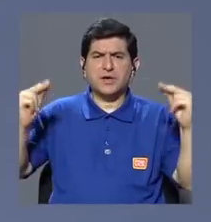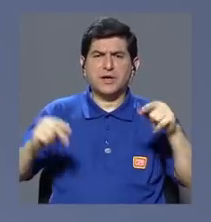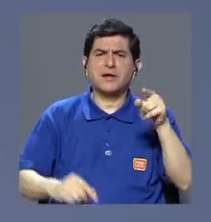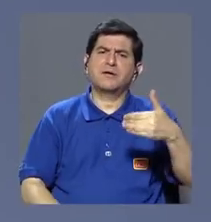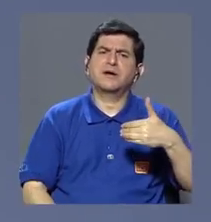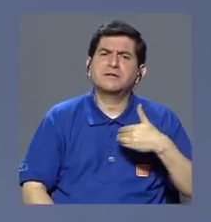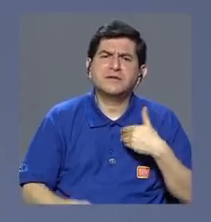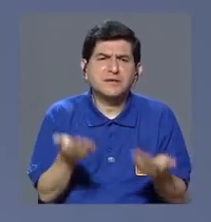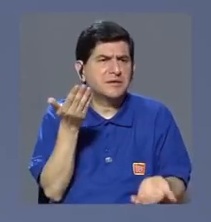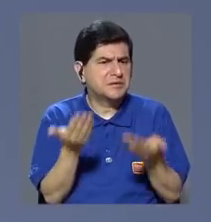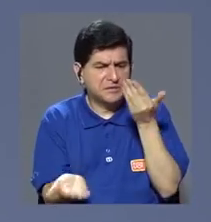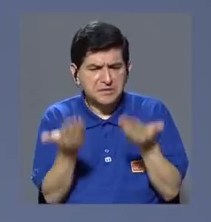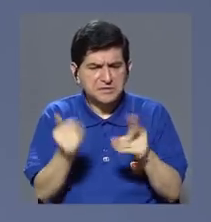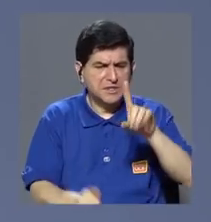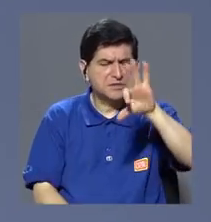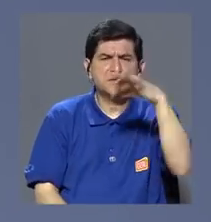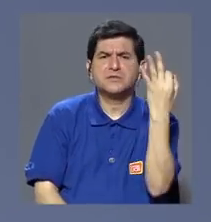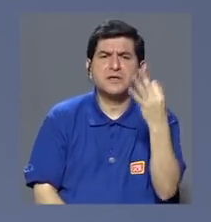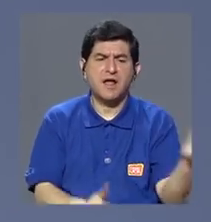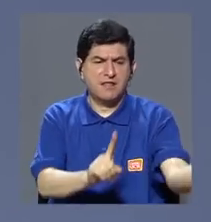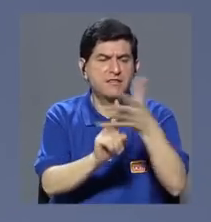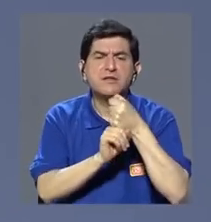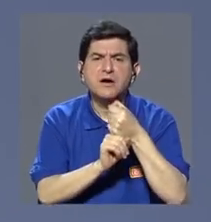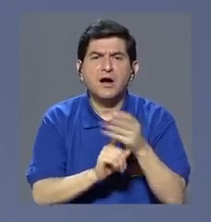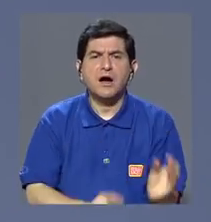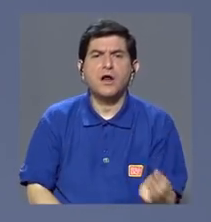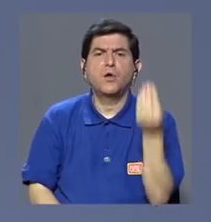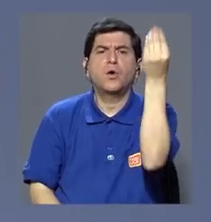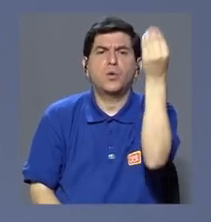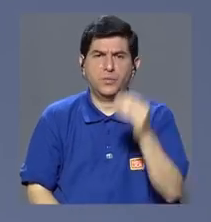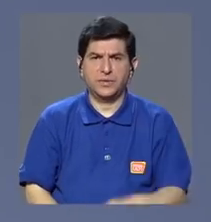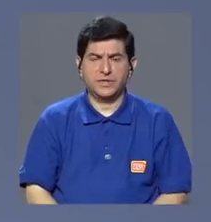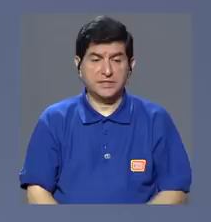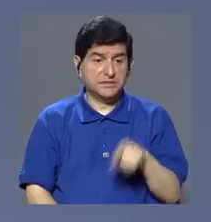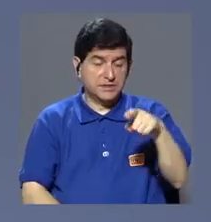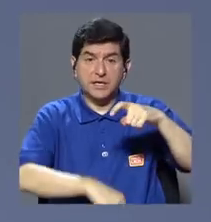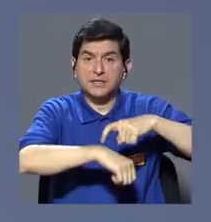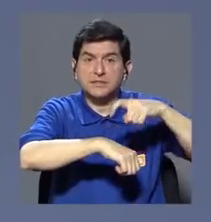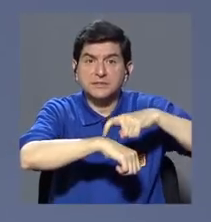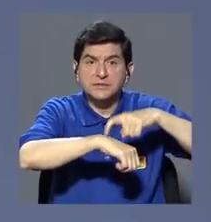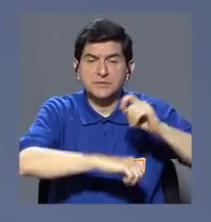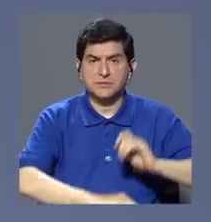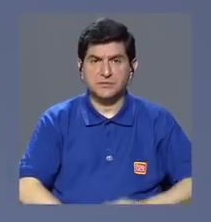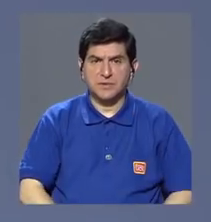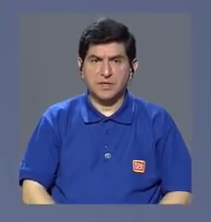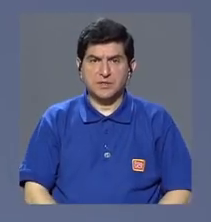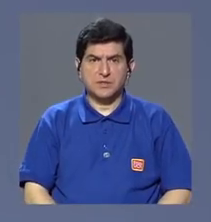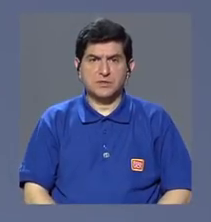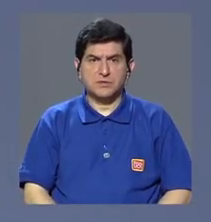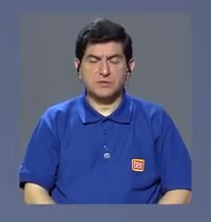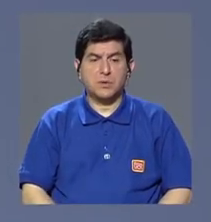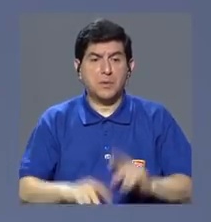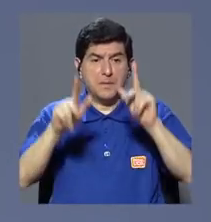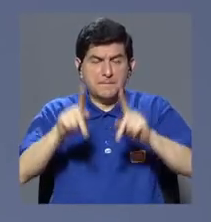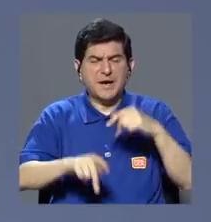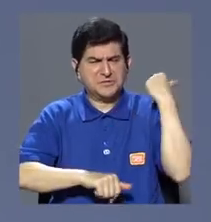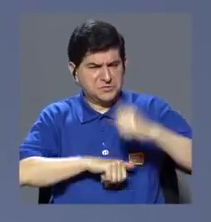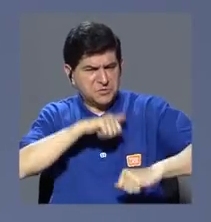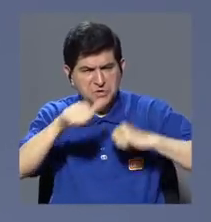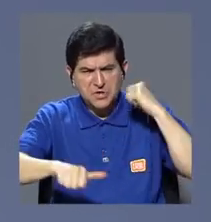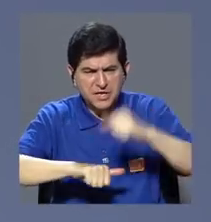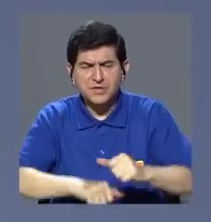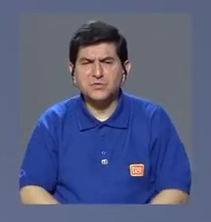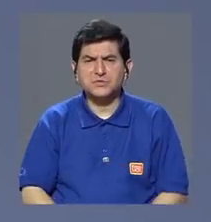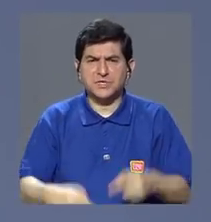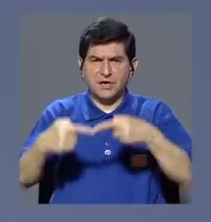tenían de algún modo secuestradas a las juventudes que en este caso están siendo beligerantes alrededor